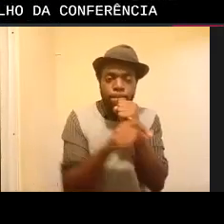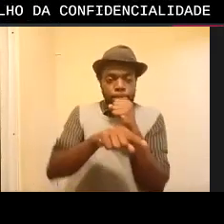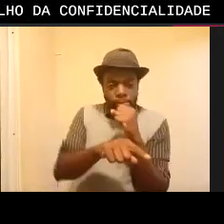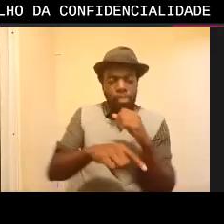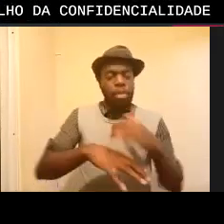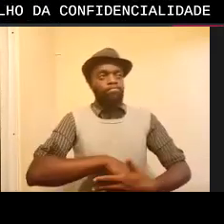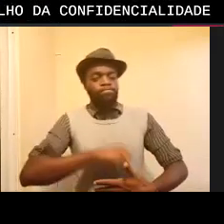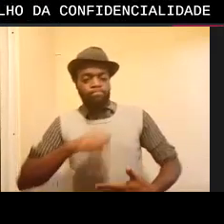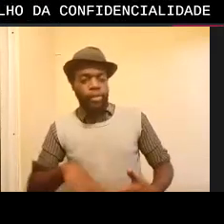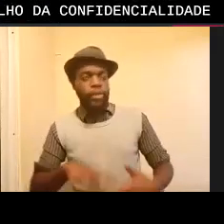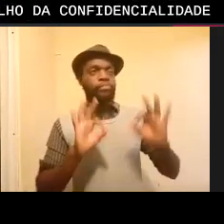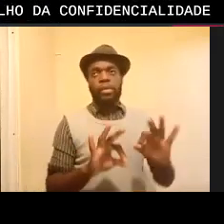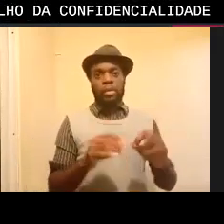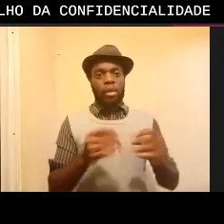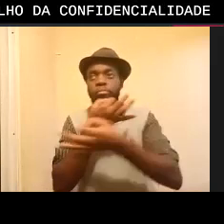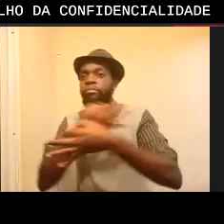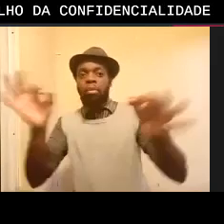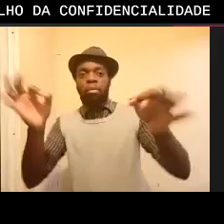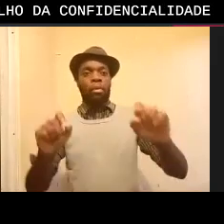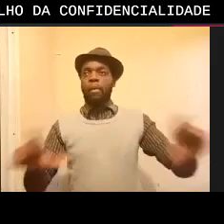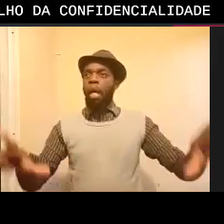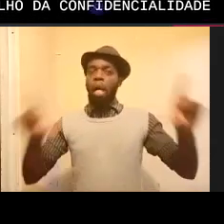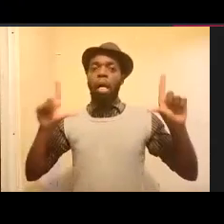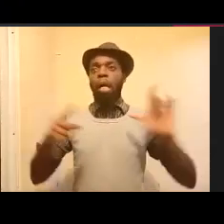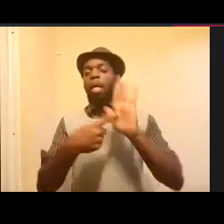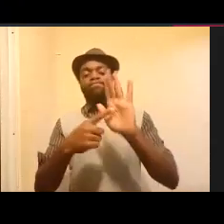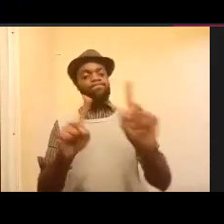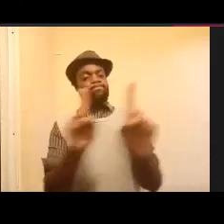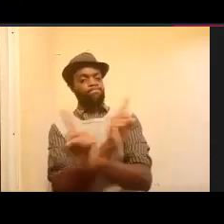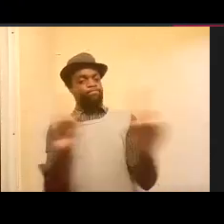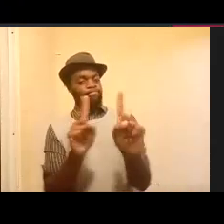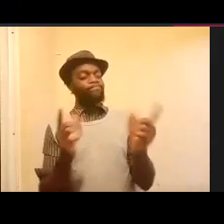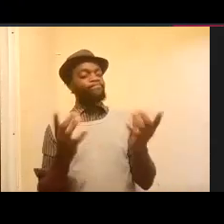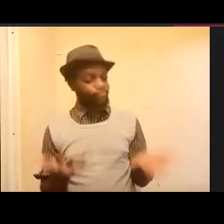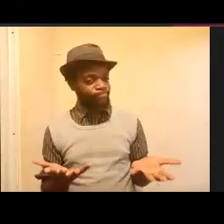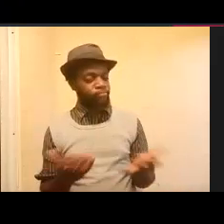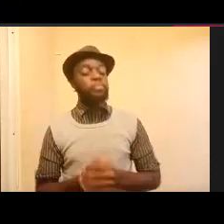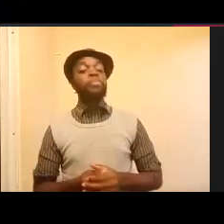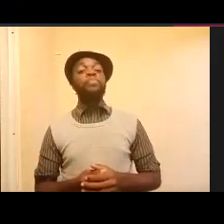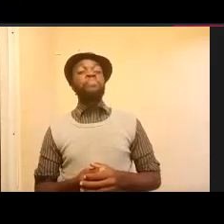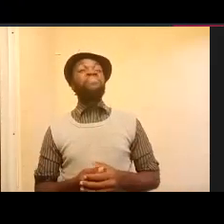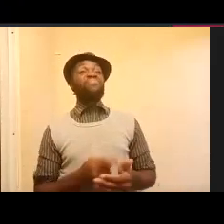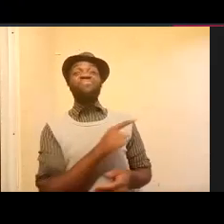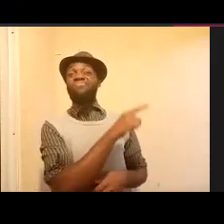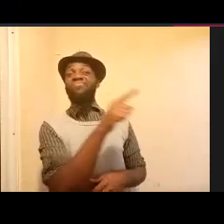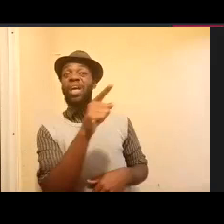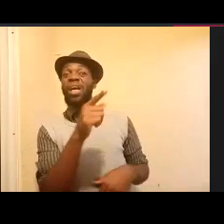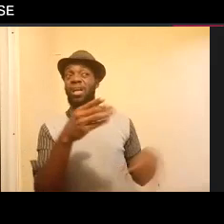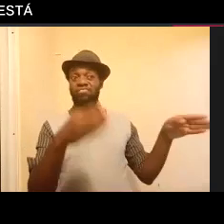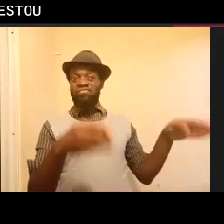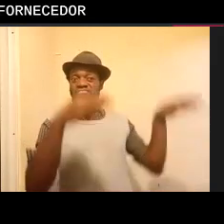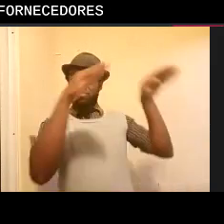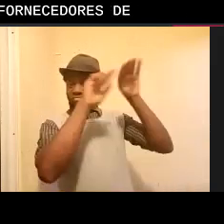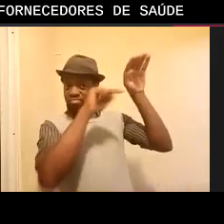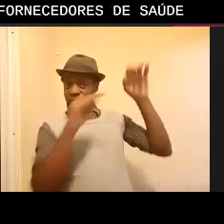Desgraciadamente, sabemos de muchos casos donde los proveedores de salud